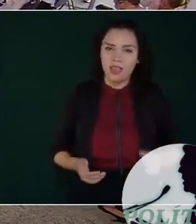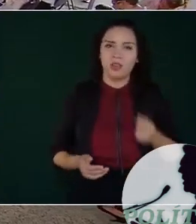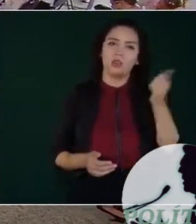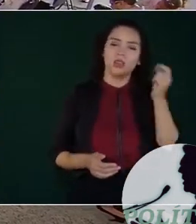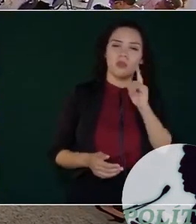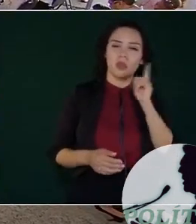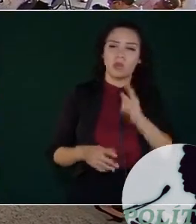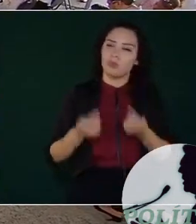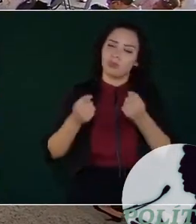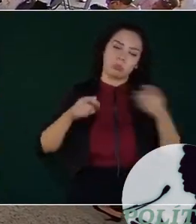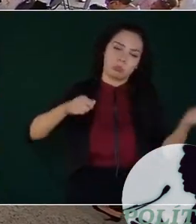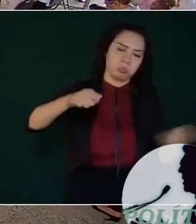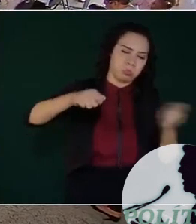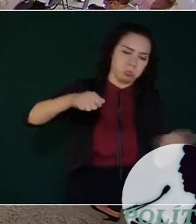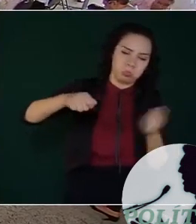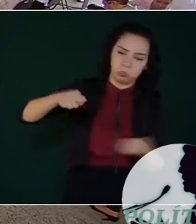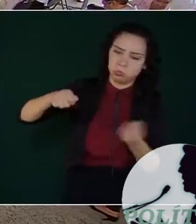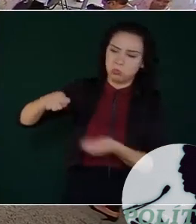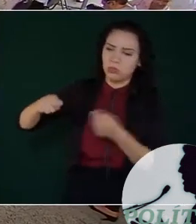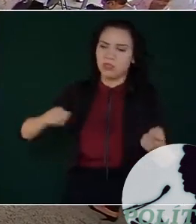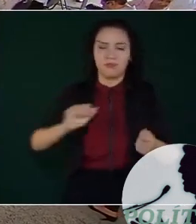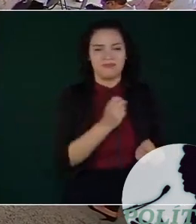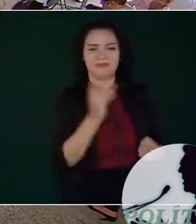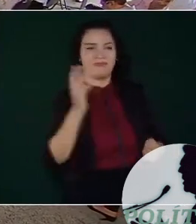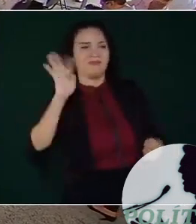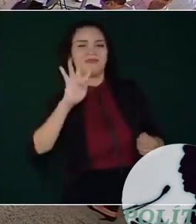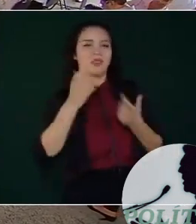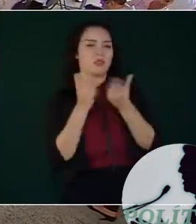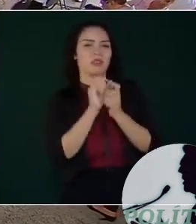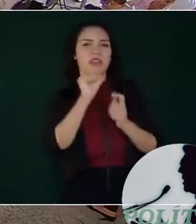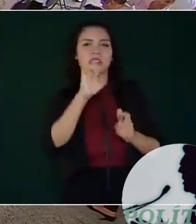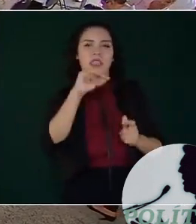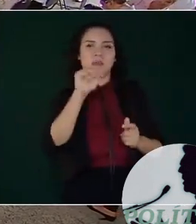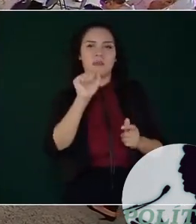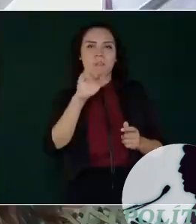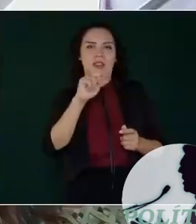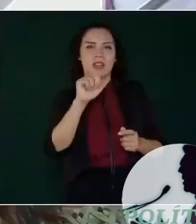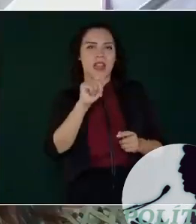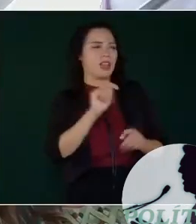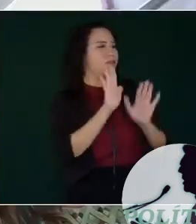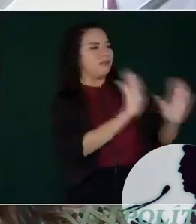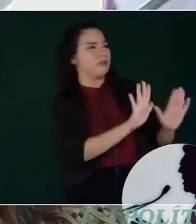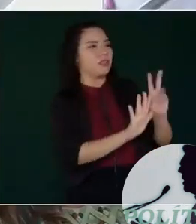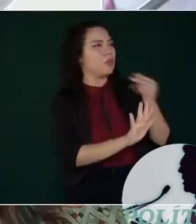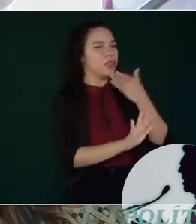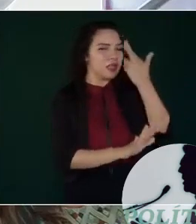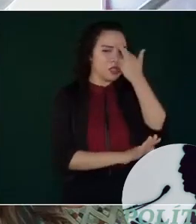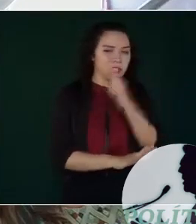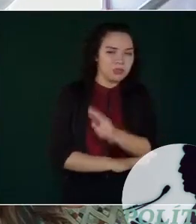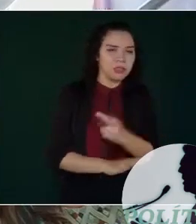sin permiso, la Semarnat y la Profepa le pararon el proyecto, pero ahora está el miedo de que otra vez se quiera poner